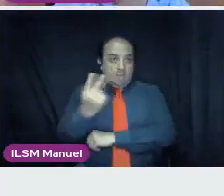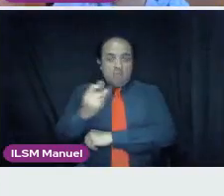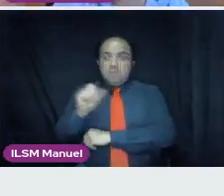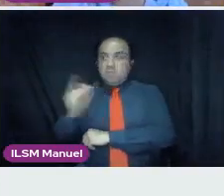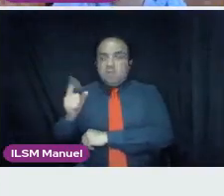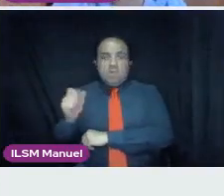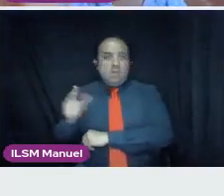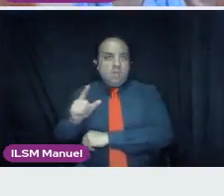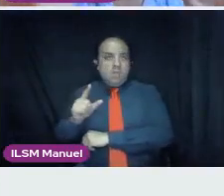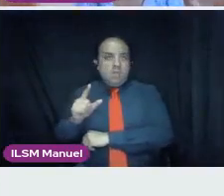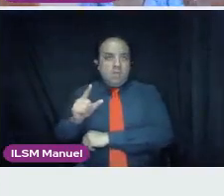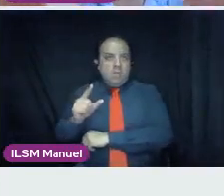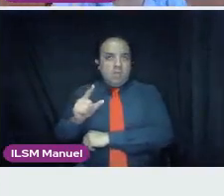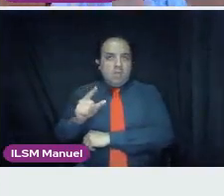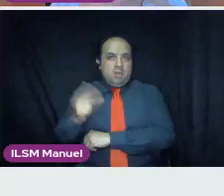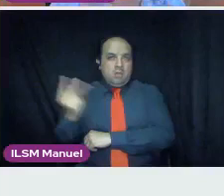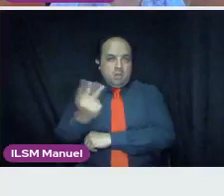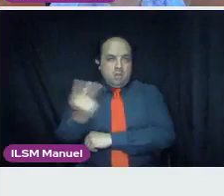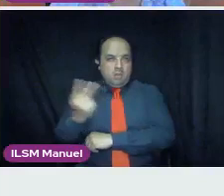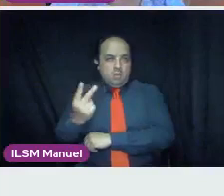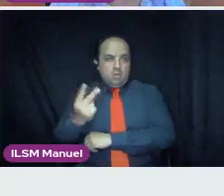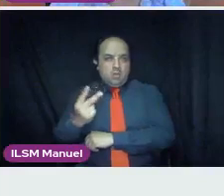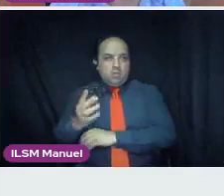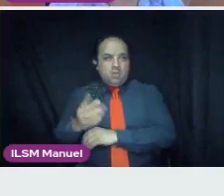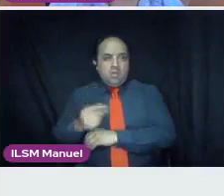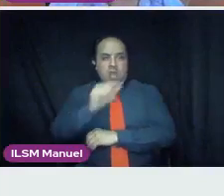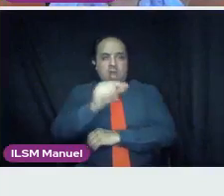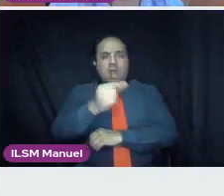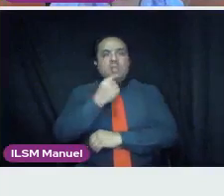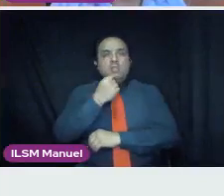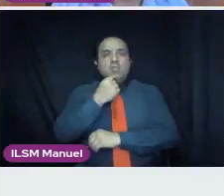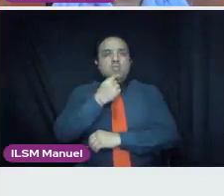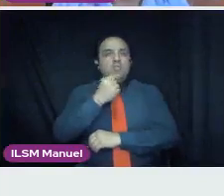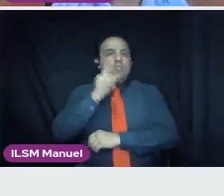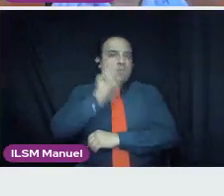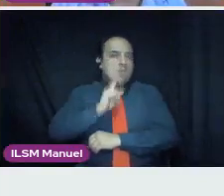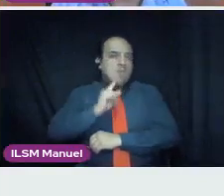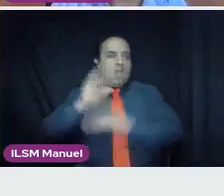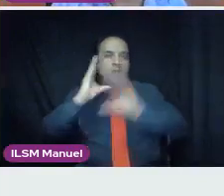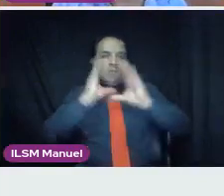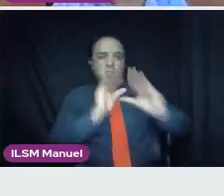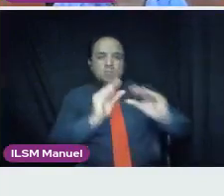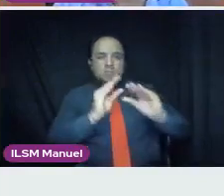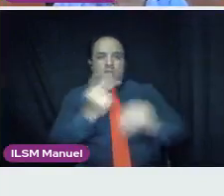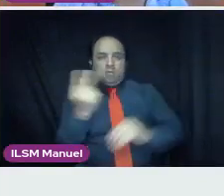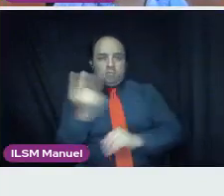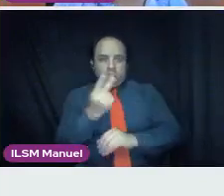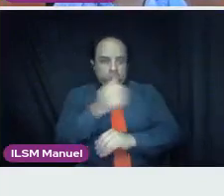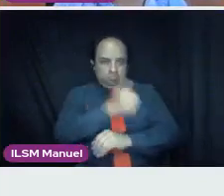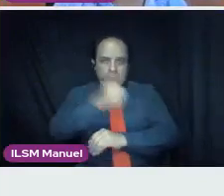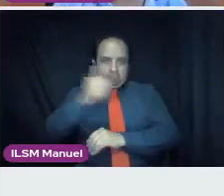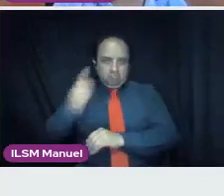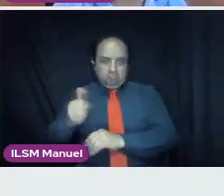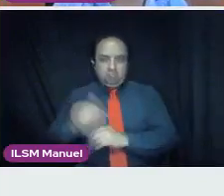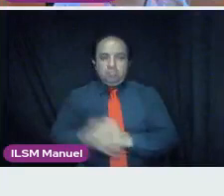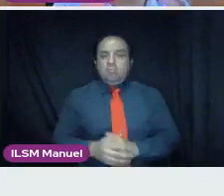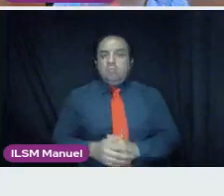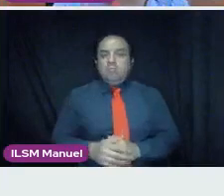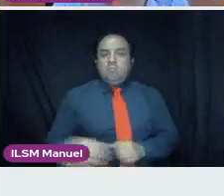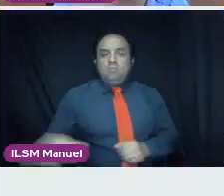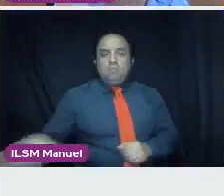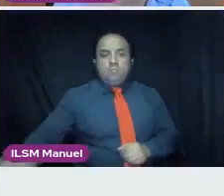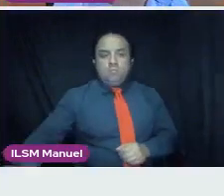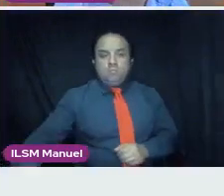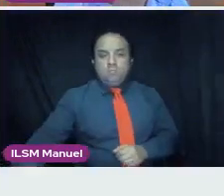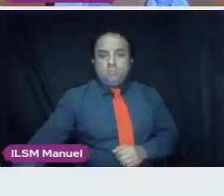quien por su parte al niño y a la niña. Y, ¿no? De esta